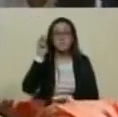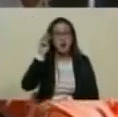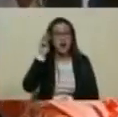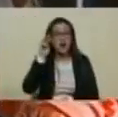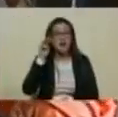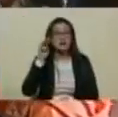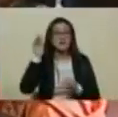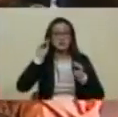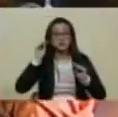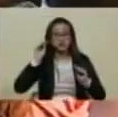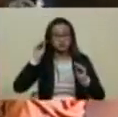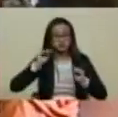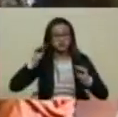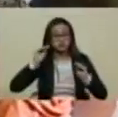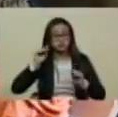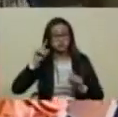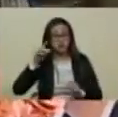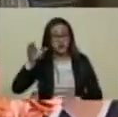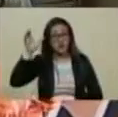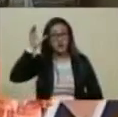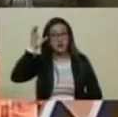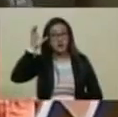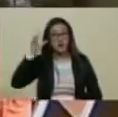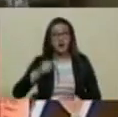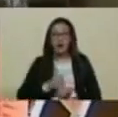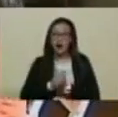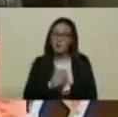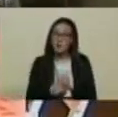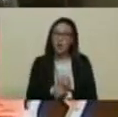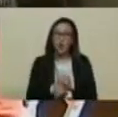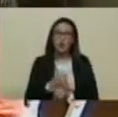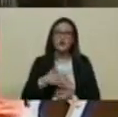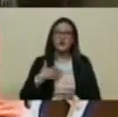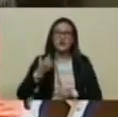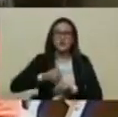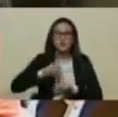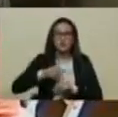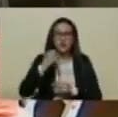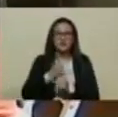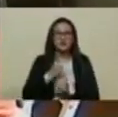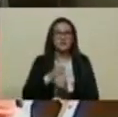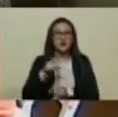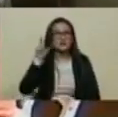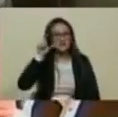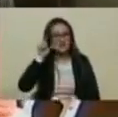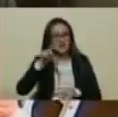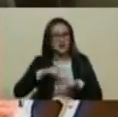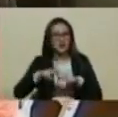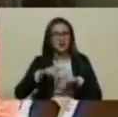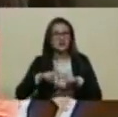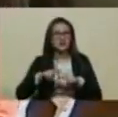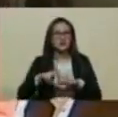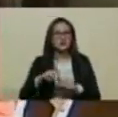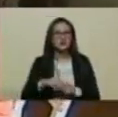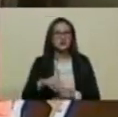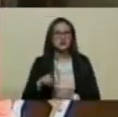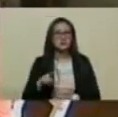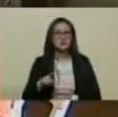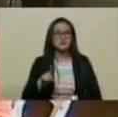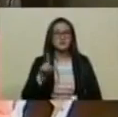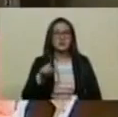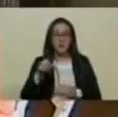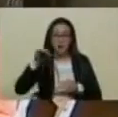bien formadas y llenas de amor y con ganas de trabajar y de enseñar a sus estudiantes. Tenemos, también tenemos